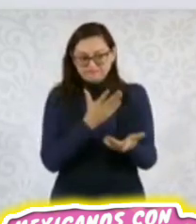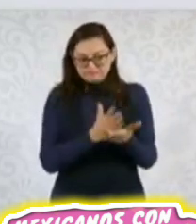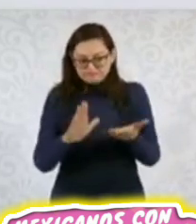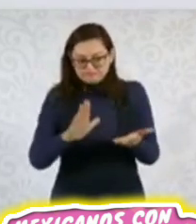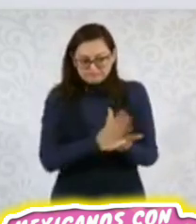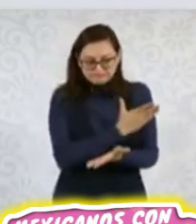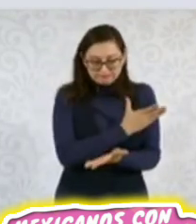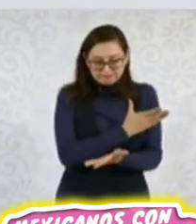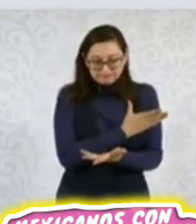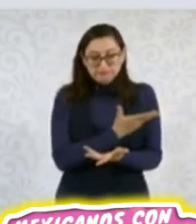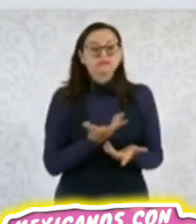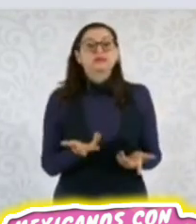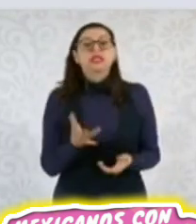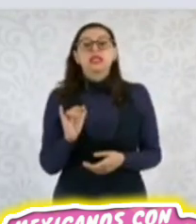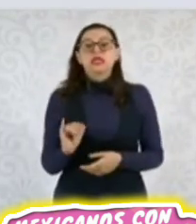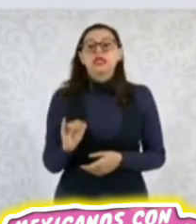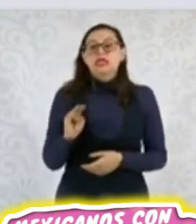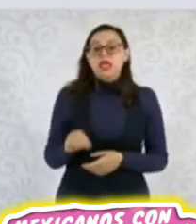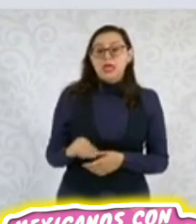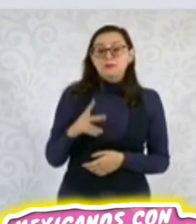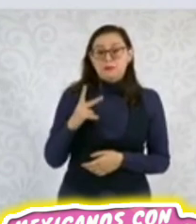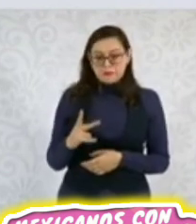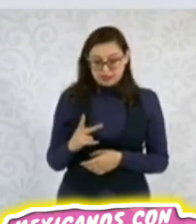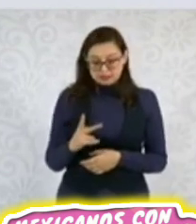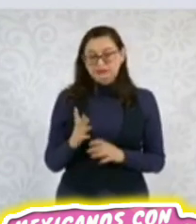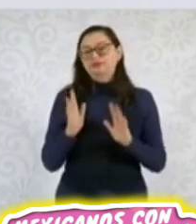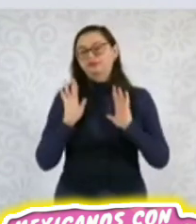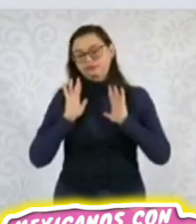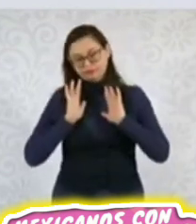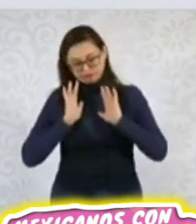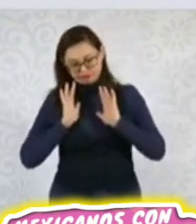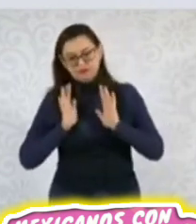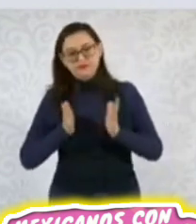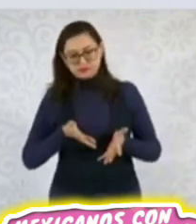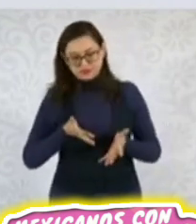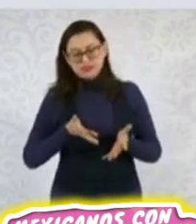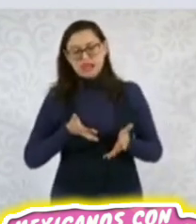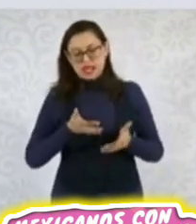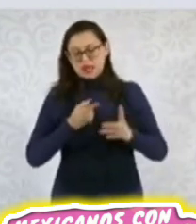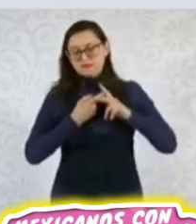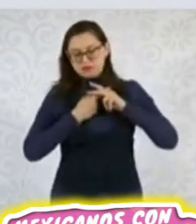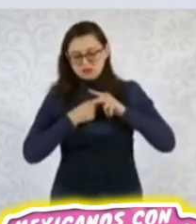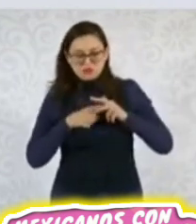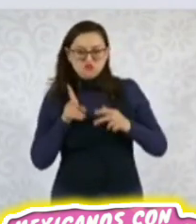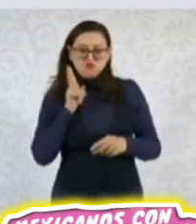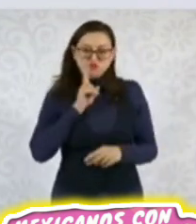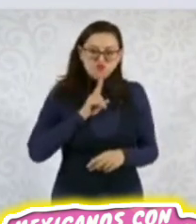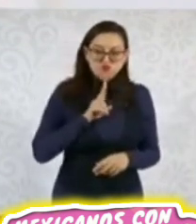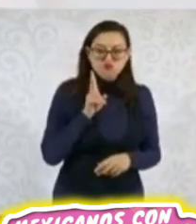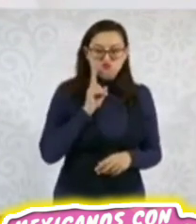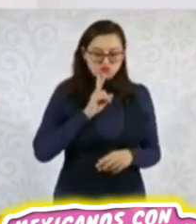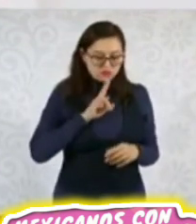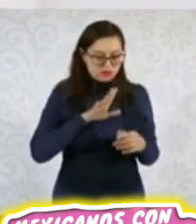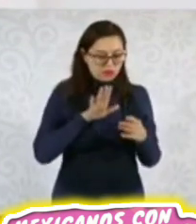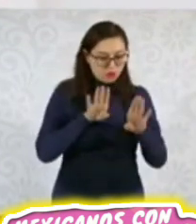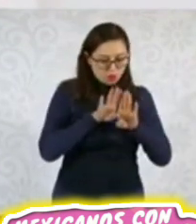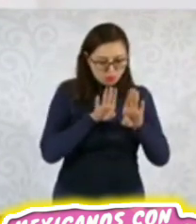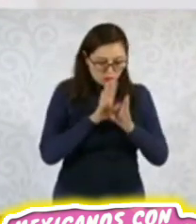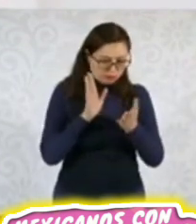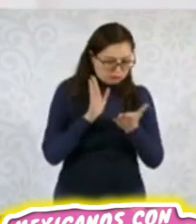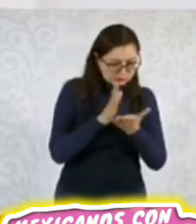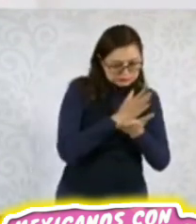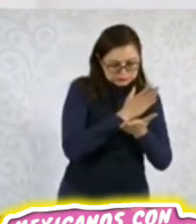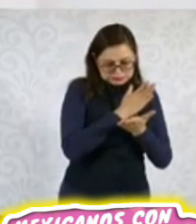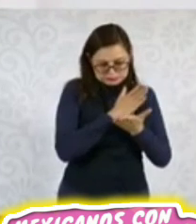ya hay una tecnología para extraer el litio de las arcillas. CONACYT también